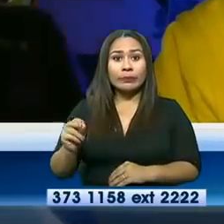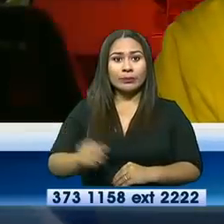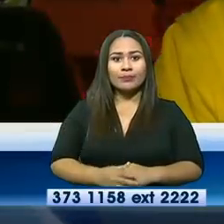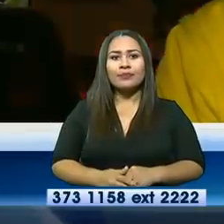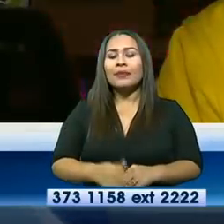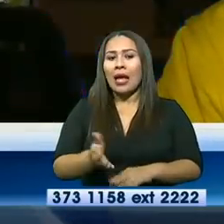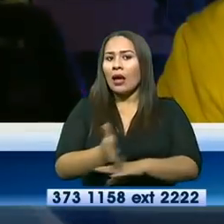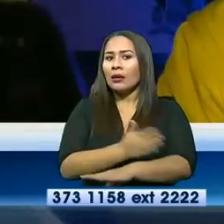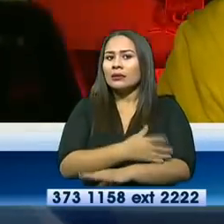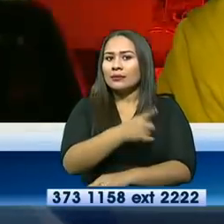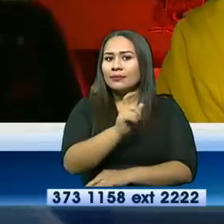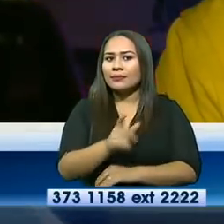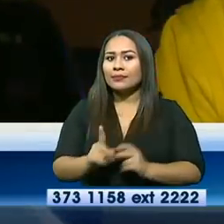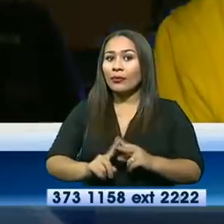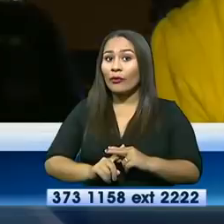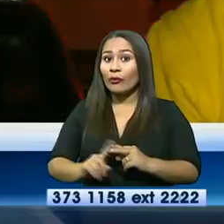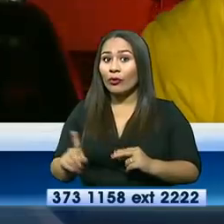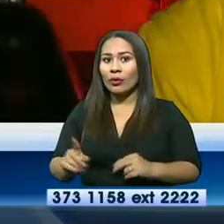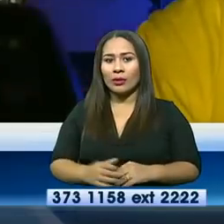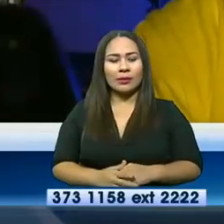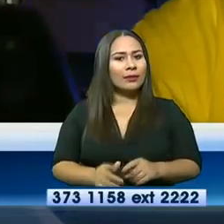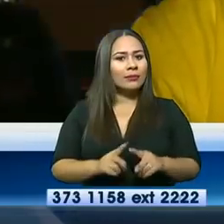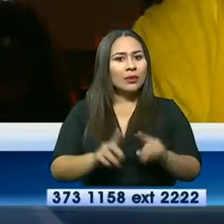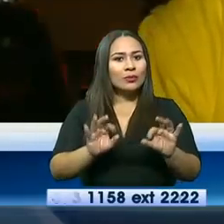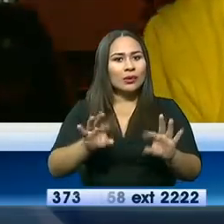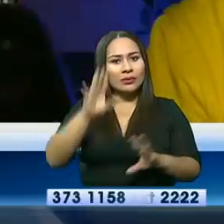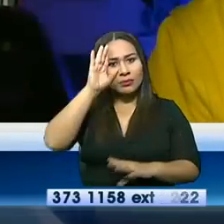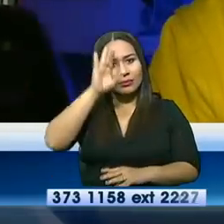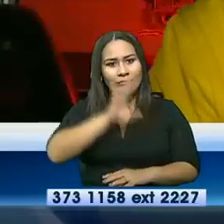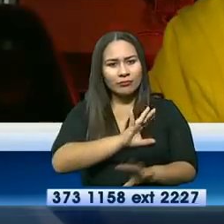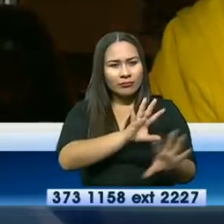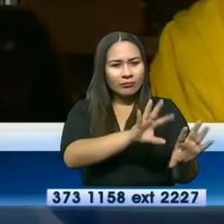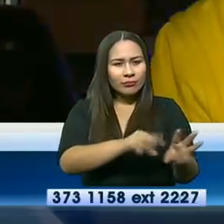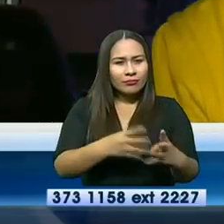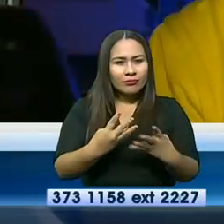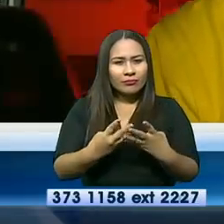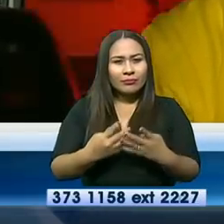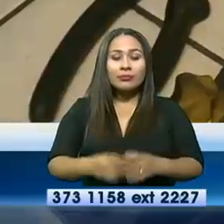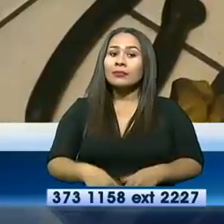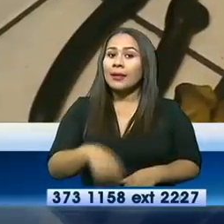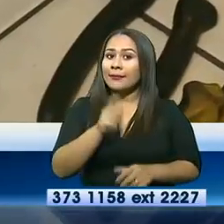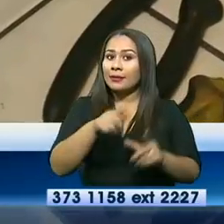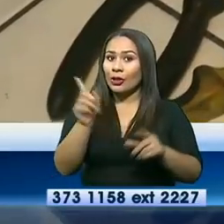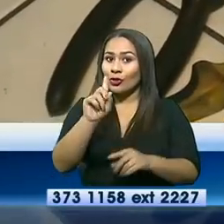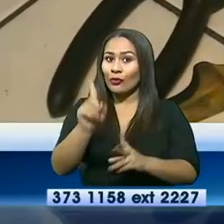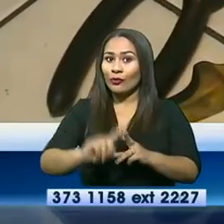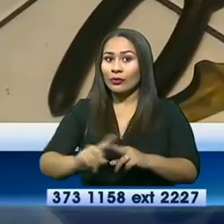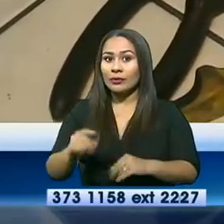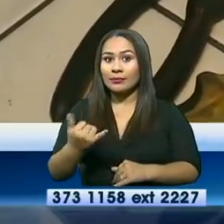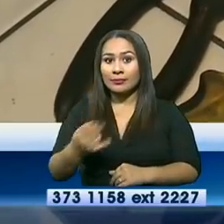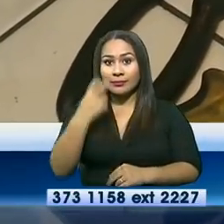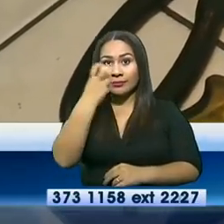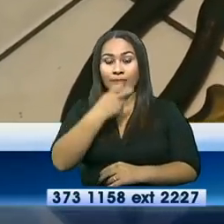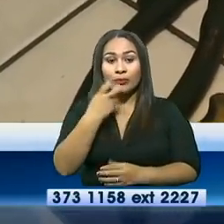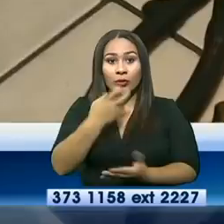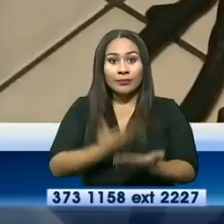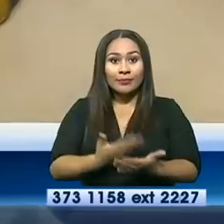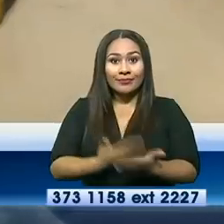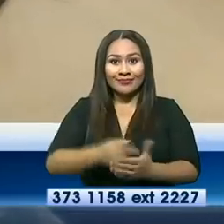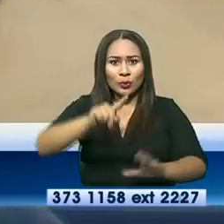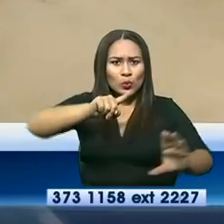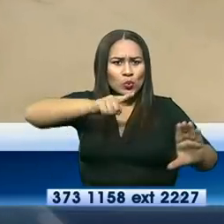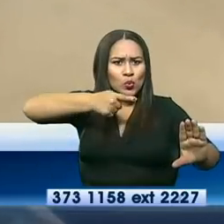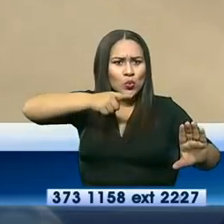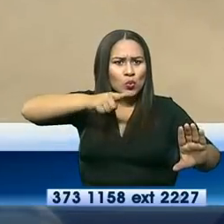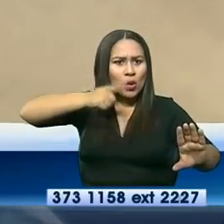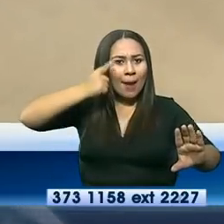fuga, pero la actuación inmediata del personal policial pudo evitar que estas personas se den a la fuga. Entre las evidencias, una variedad de herramientas para acabar